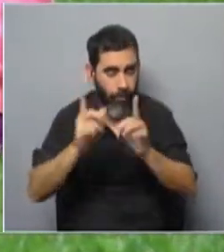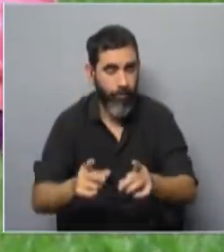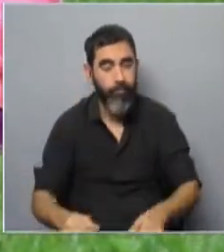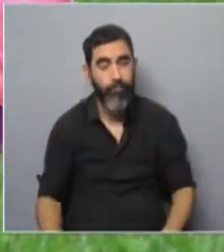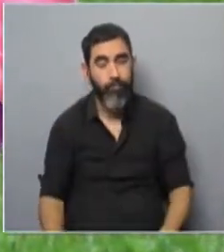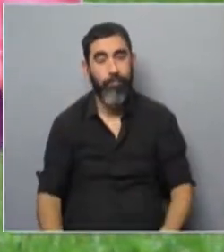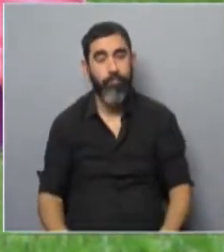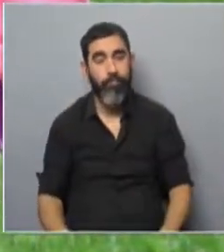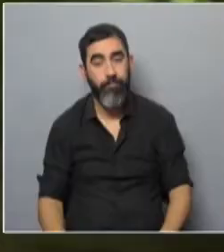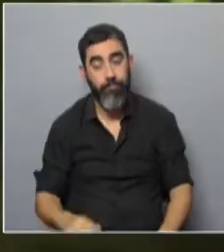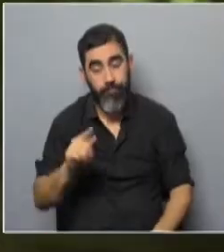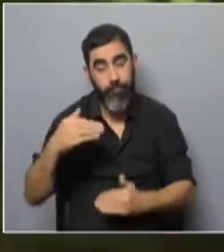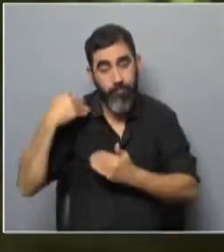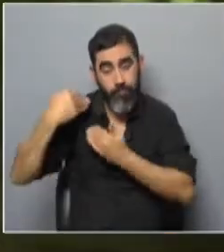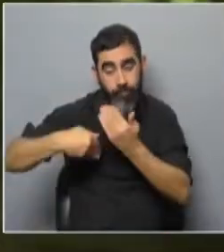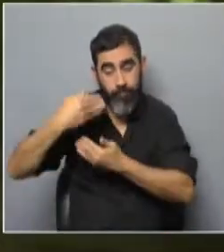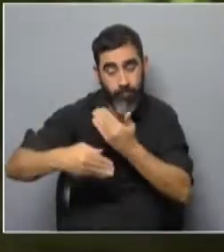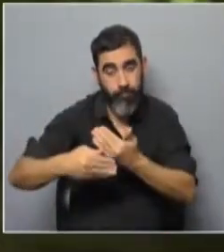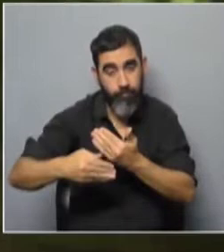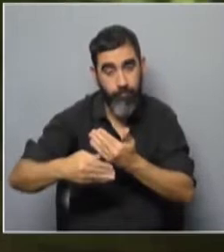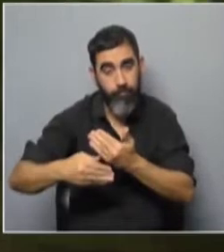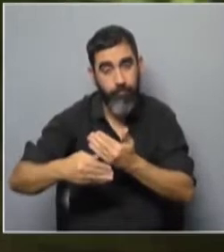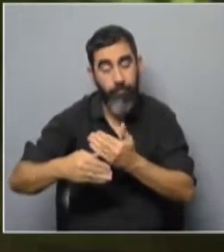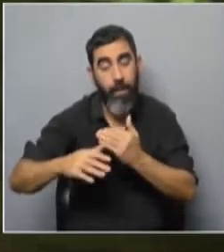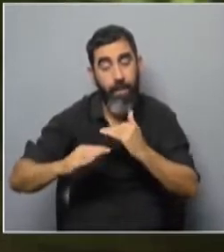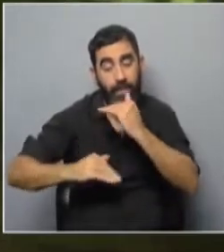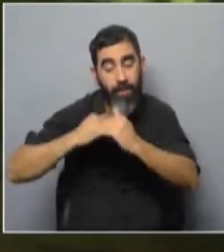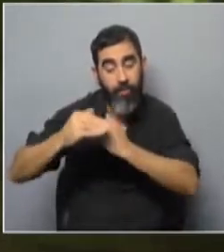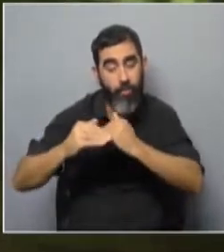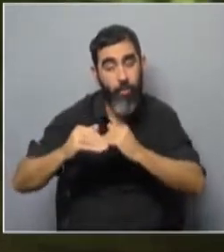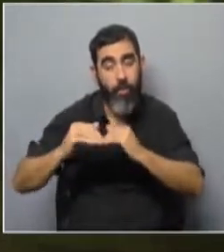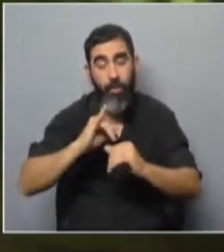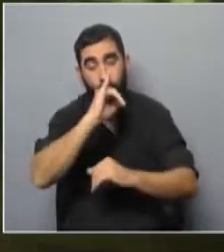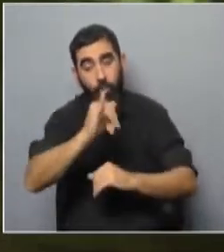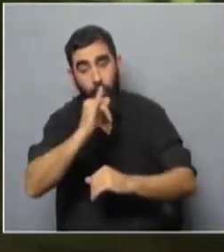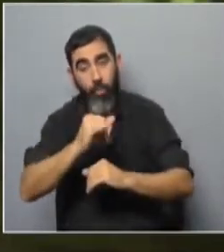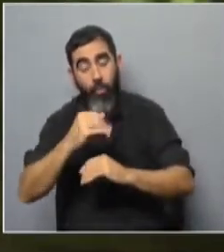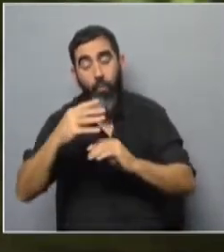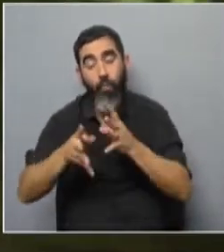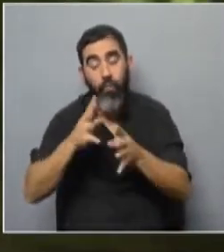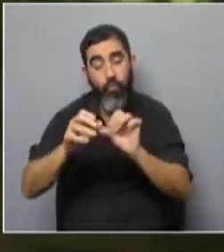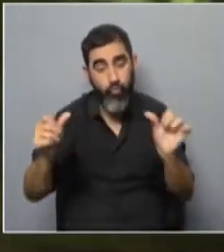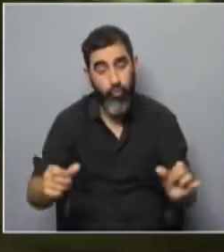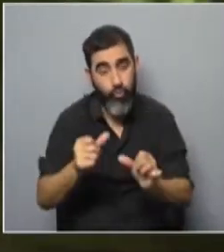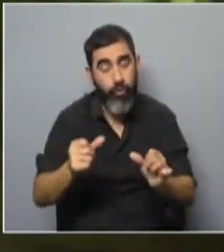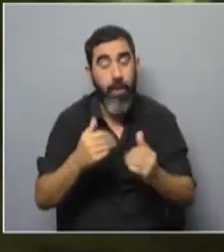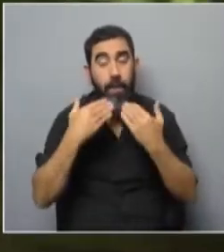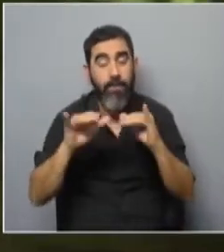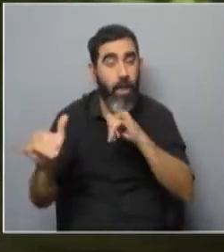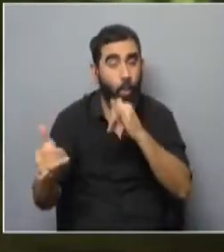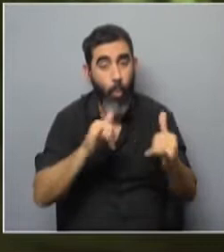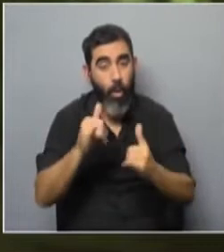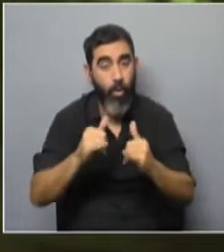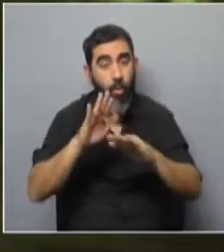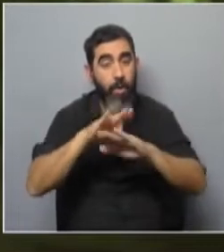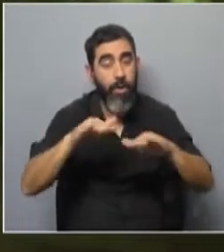Entonces, como parte de ese proceso, nosotros trabajamos en el desarrollo de habilidades narrativas y funciones ejecutivas a través del juego en